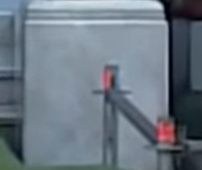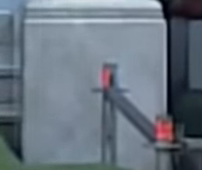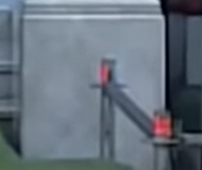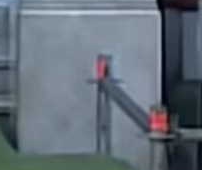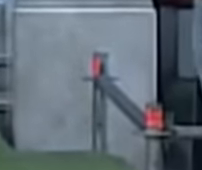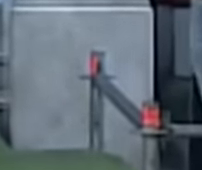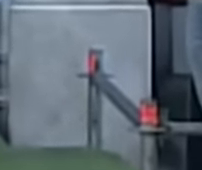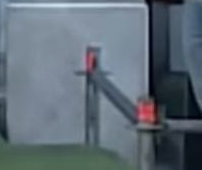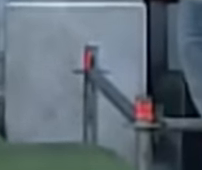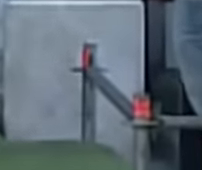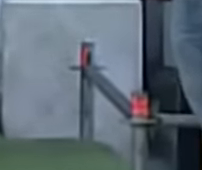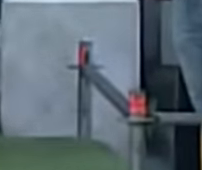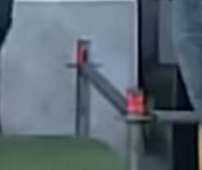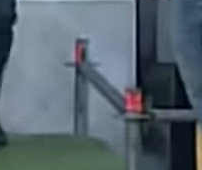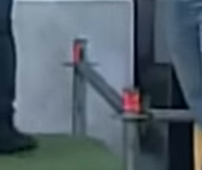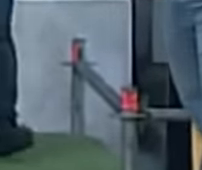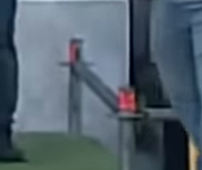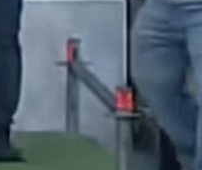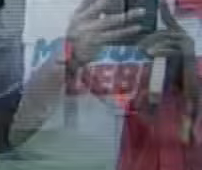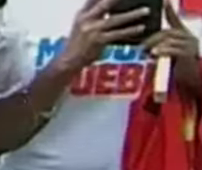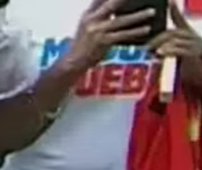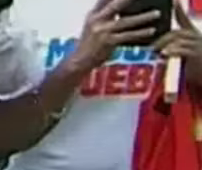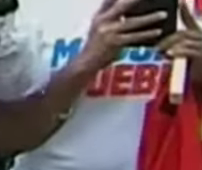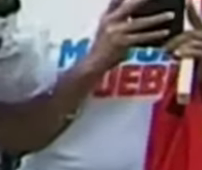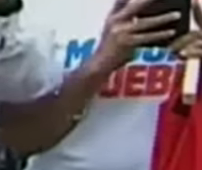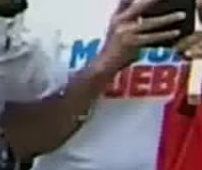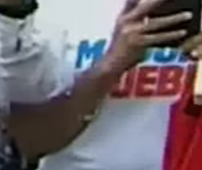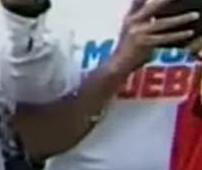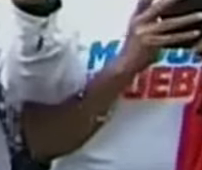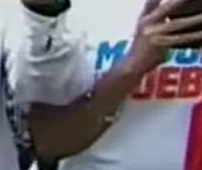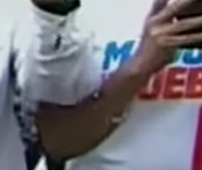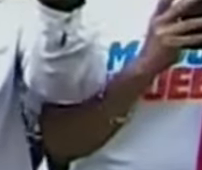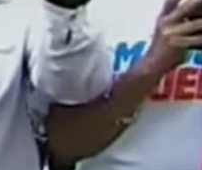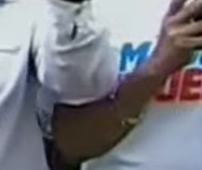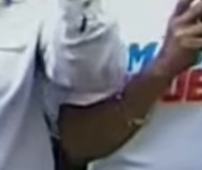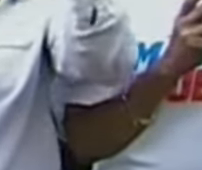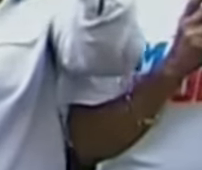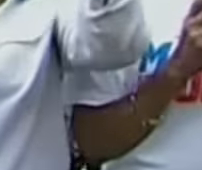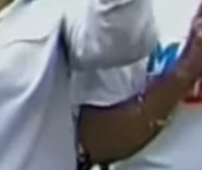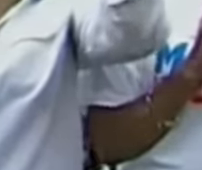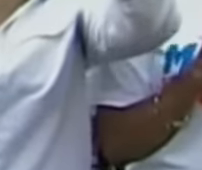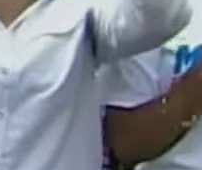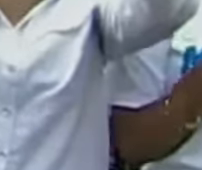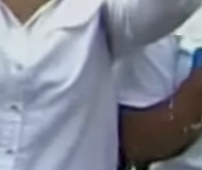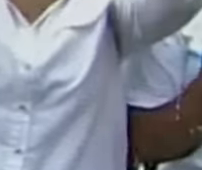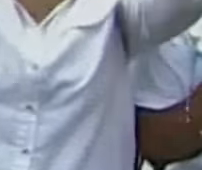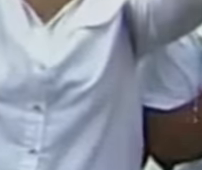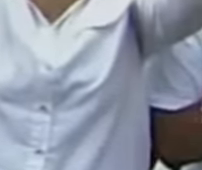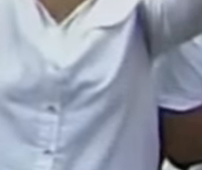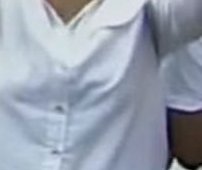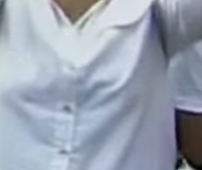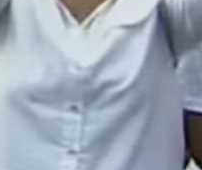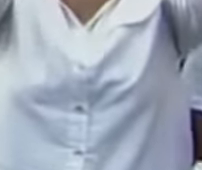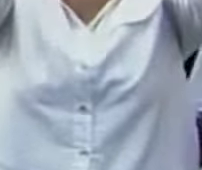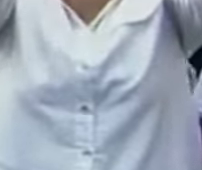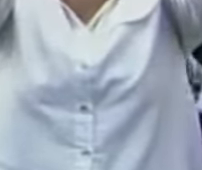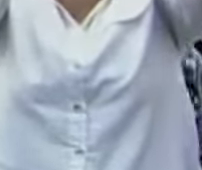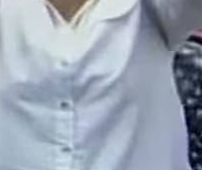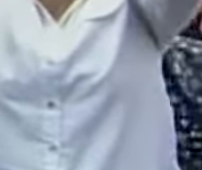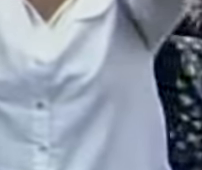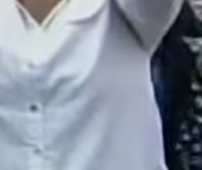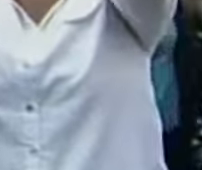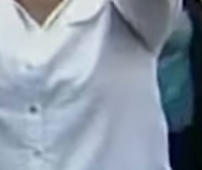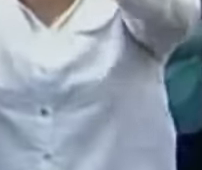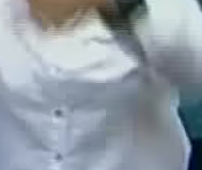luz que alumbra mis pasos. Yo tengo una luz que alumbra mis pasos. Nosotros vivimos bajo